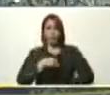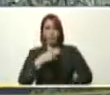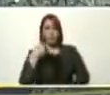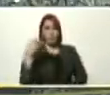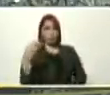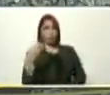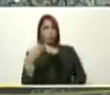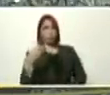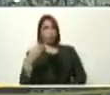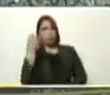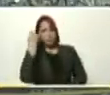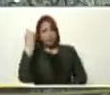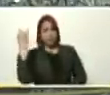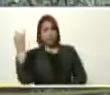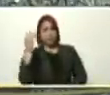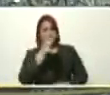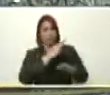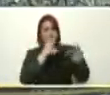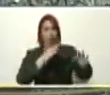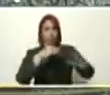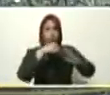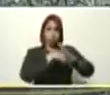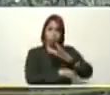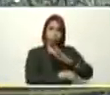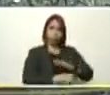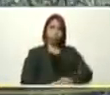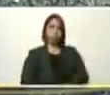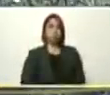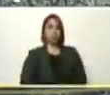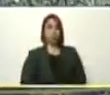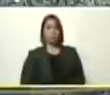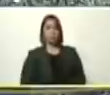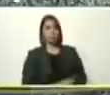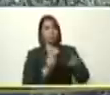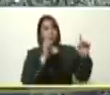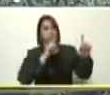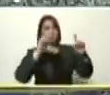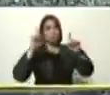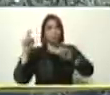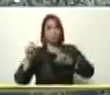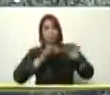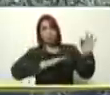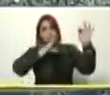se inspira de manera profunda en las enseñanzas y el legado